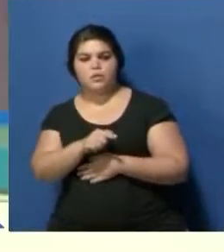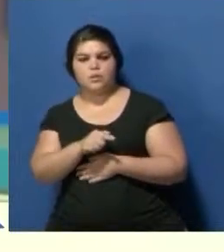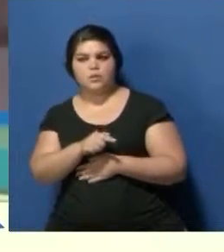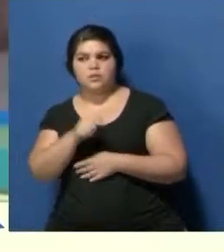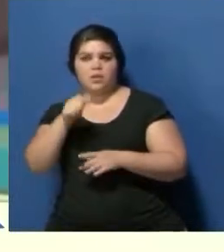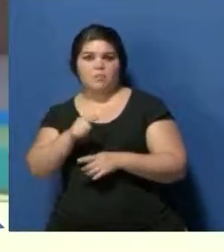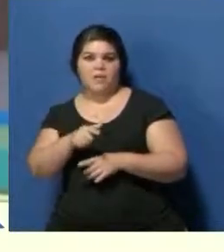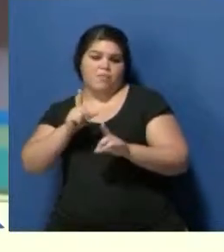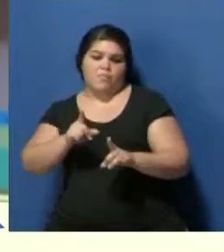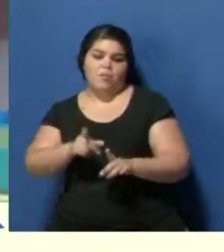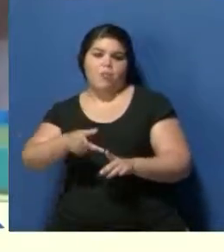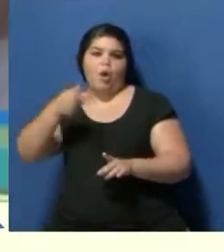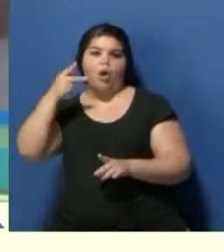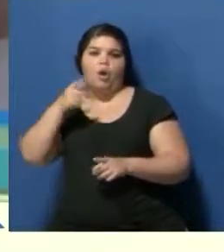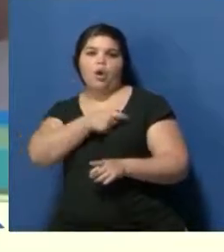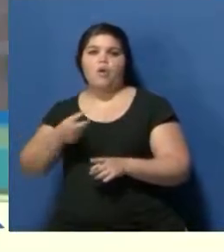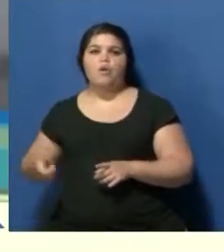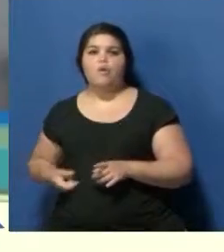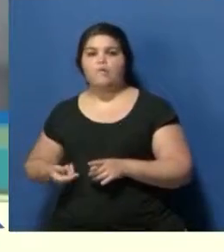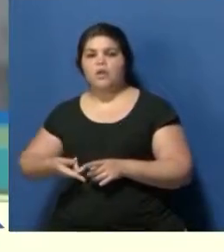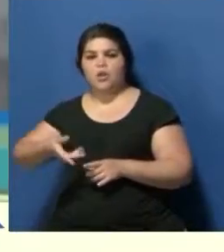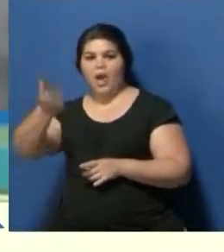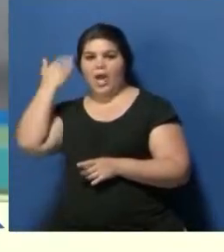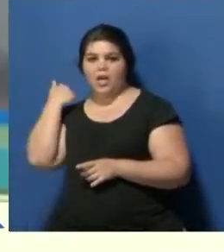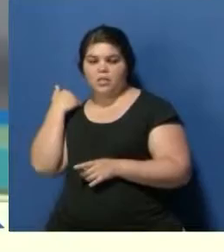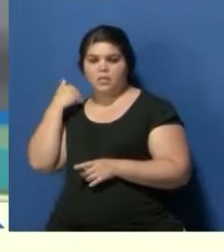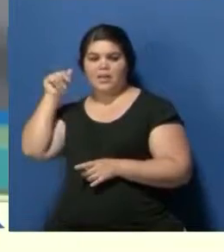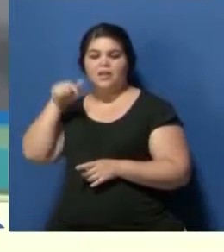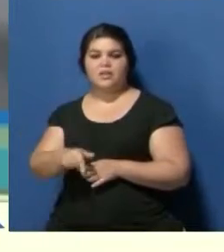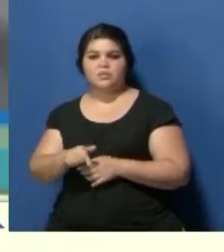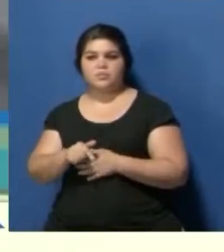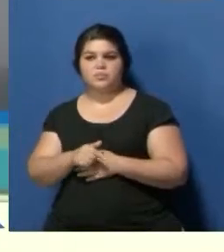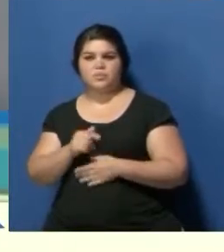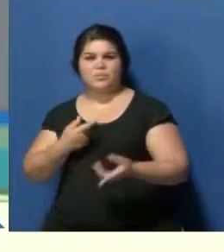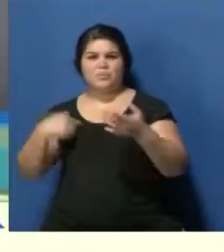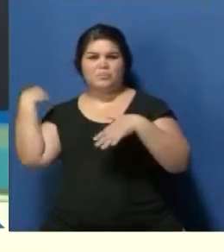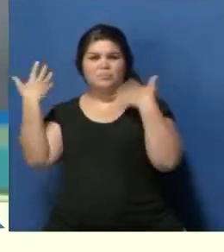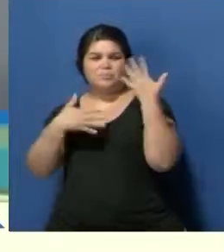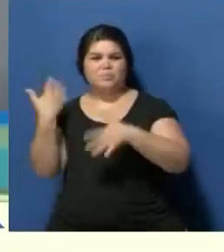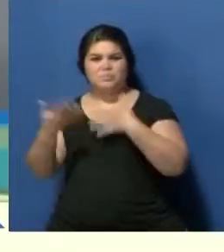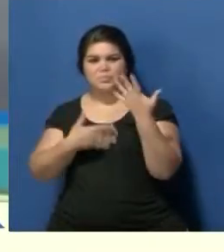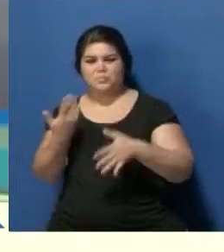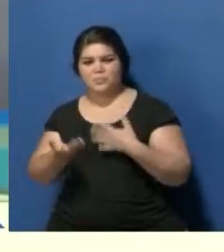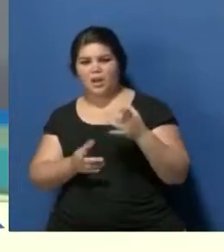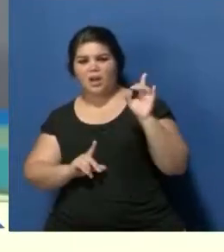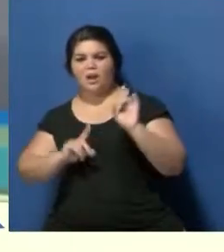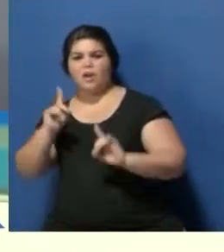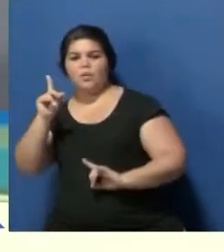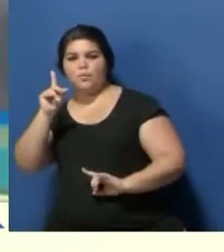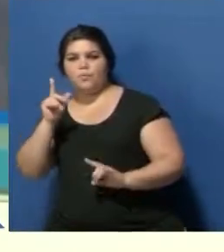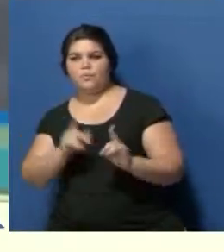al gobierno anterior. Entonces, hay como una especie de cambalache en donde muy pocos parecen responder